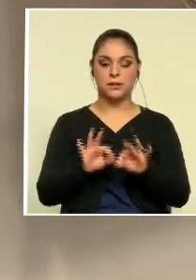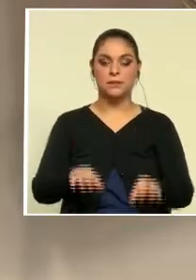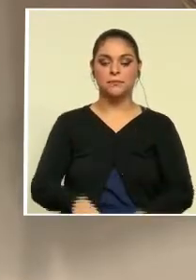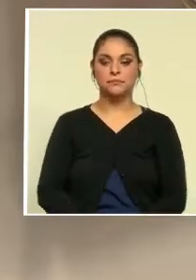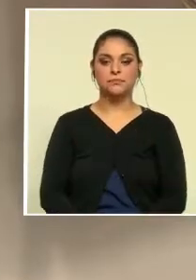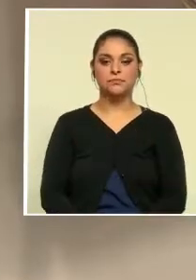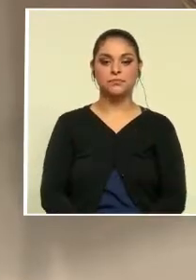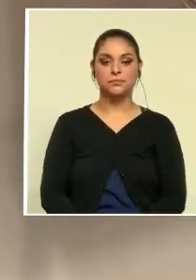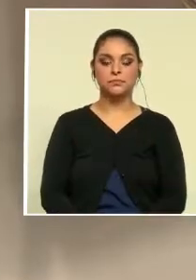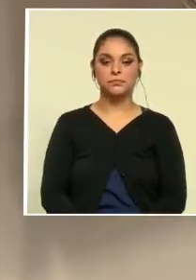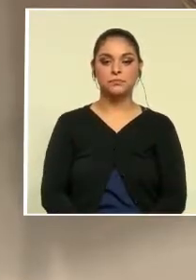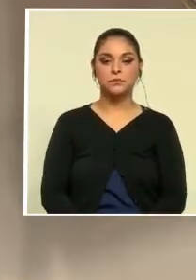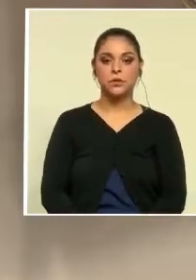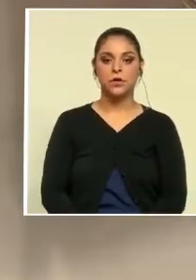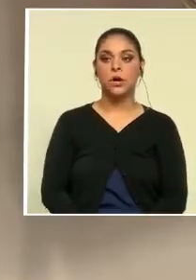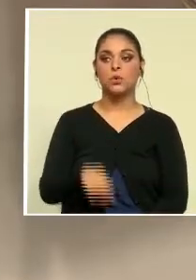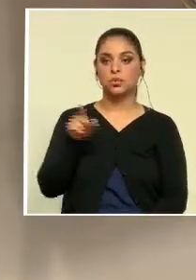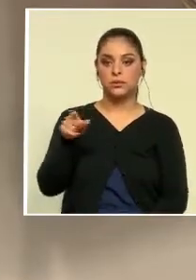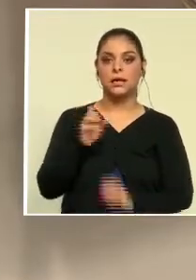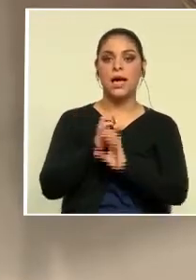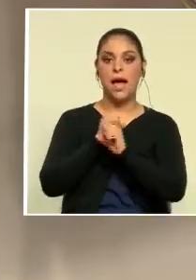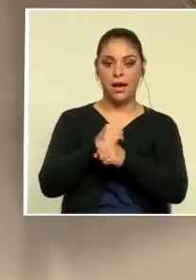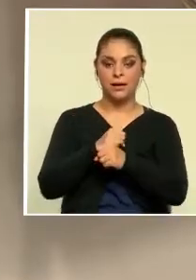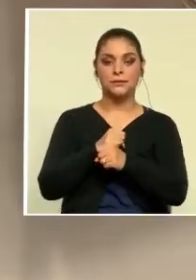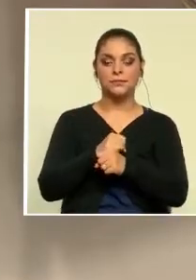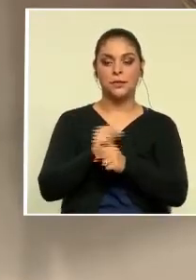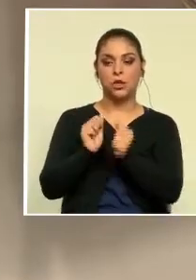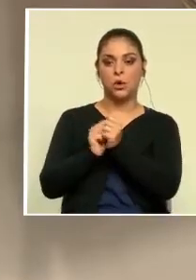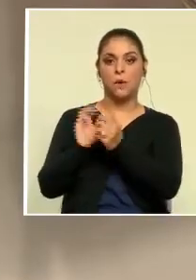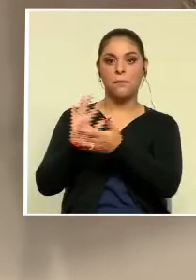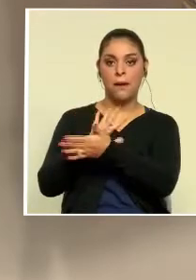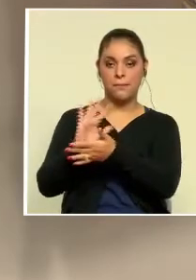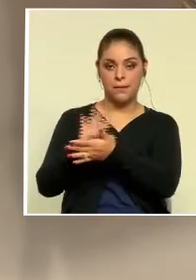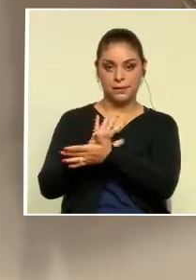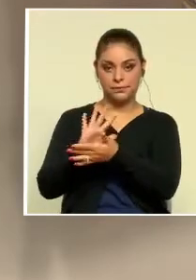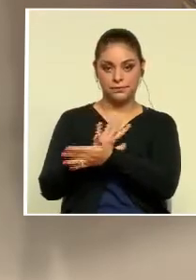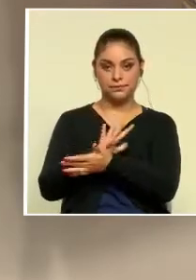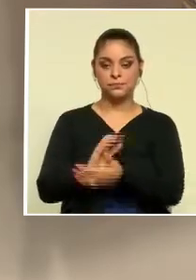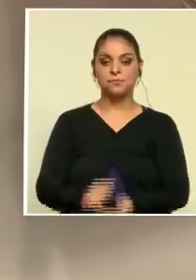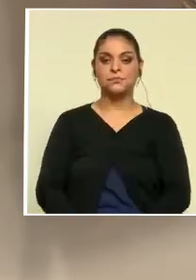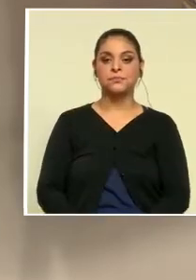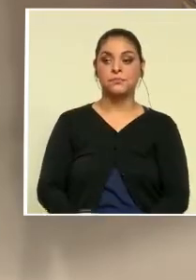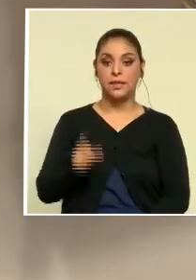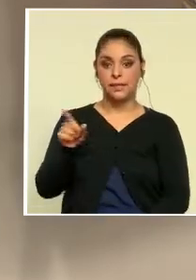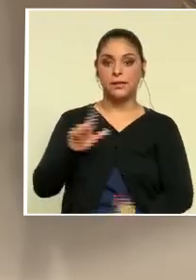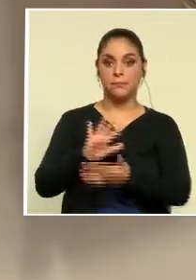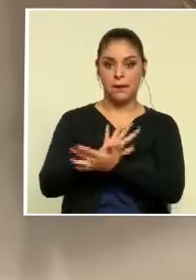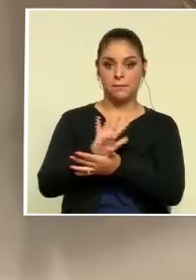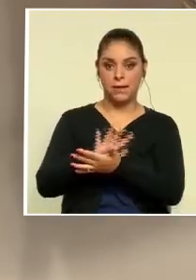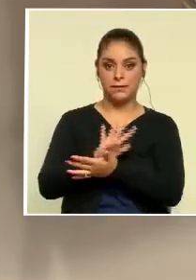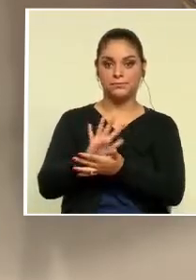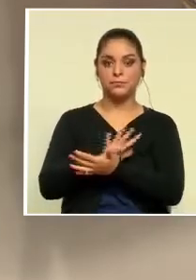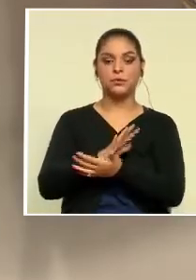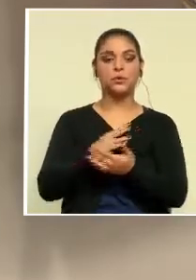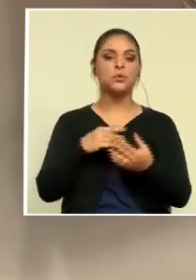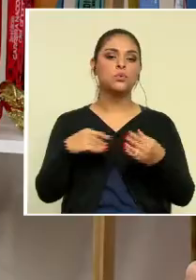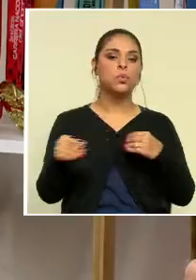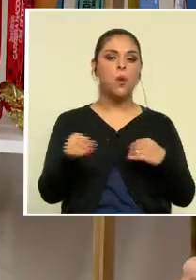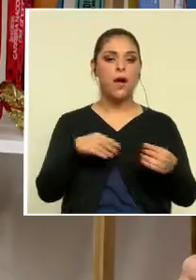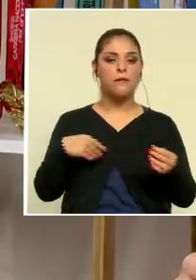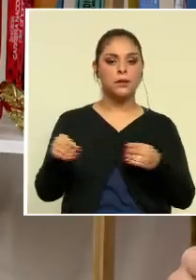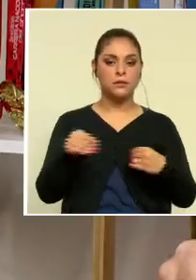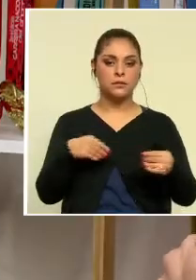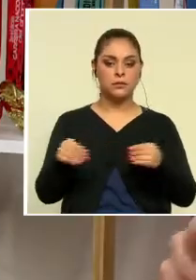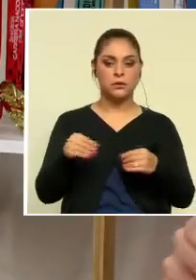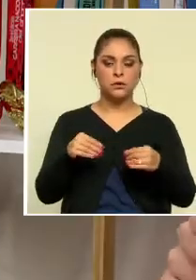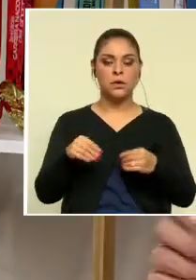vas a hacerlo vos con esa con ese papel y este papel está suave suave